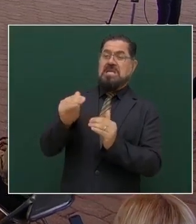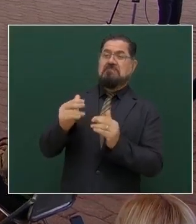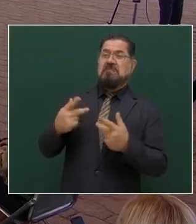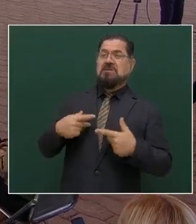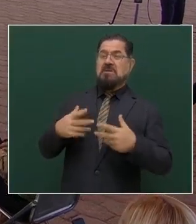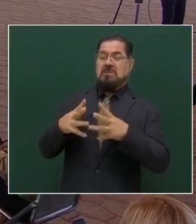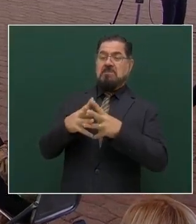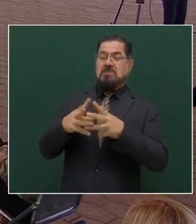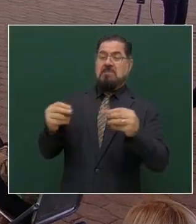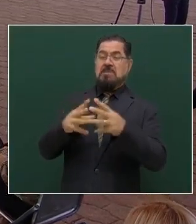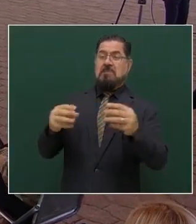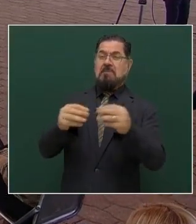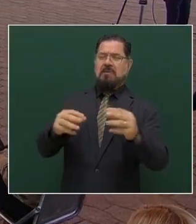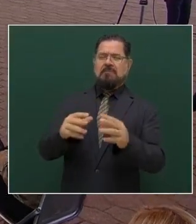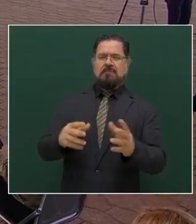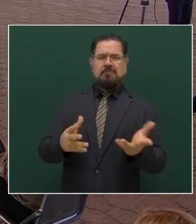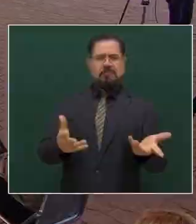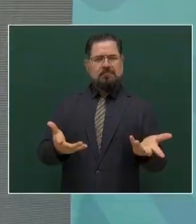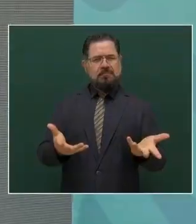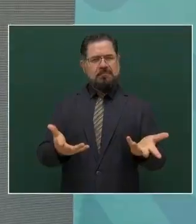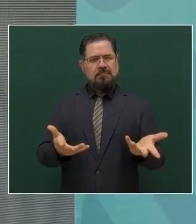desaparecidos.